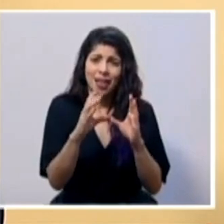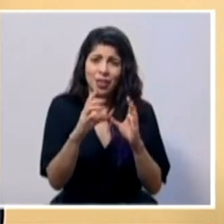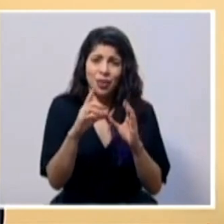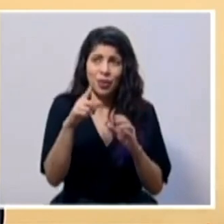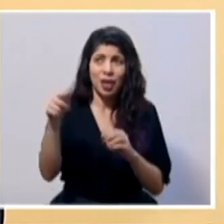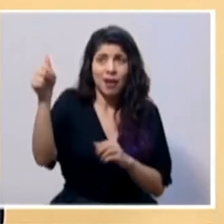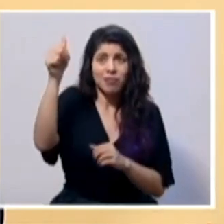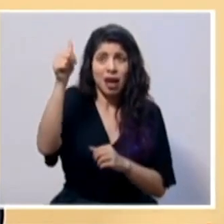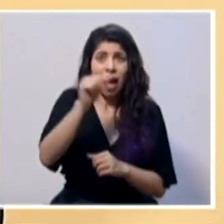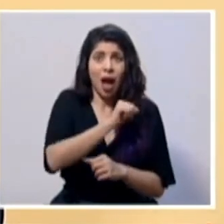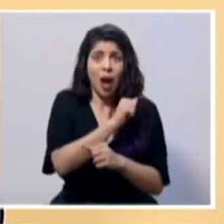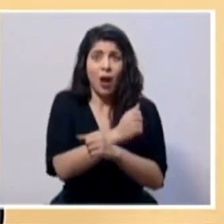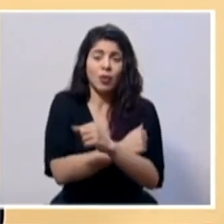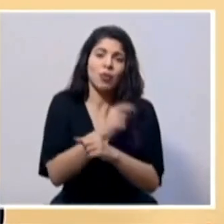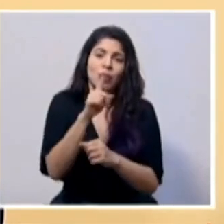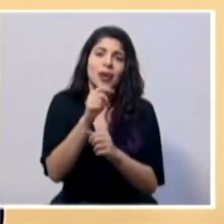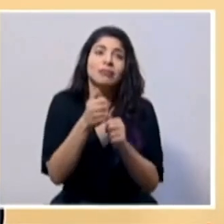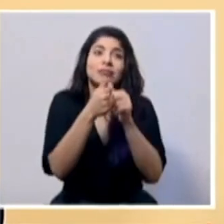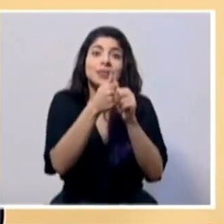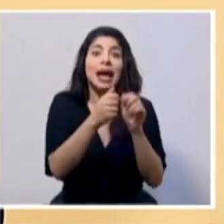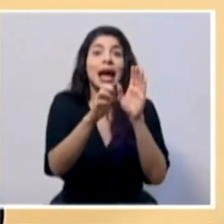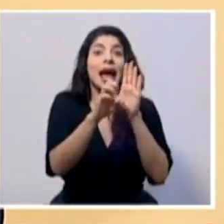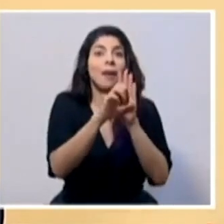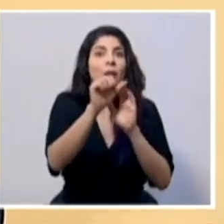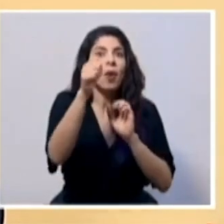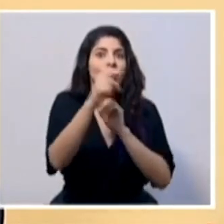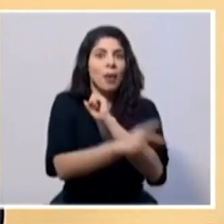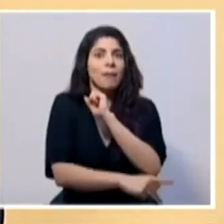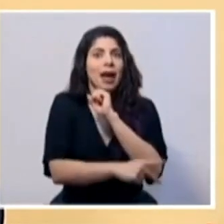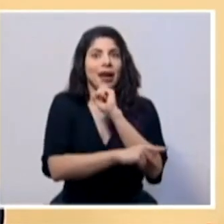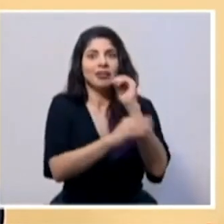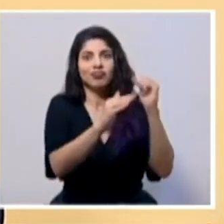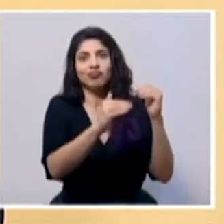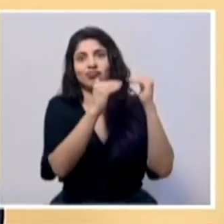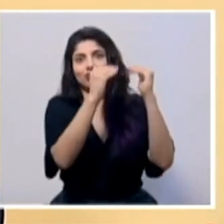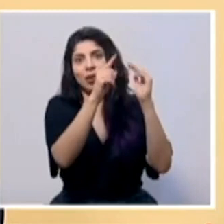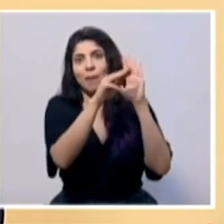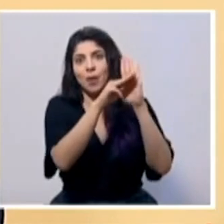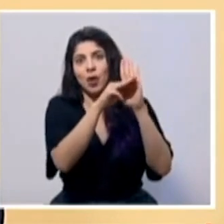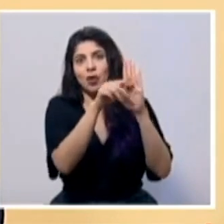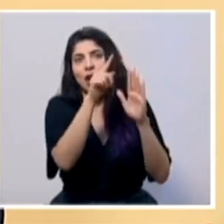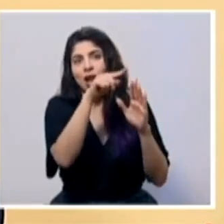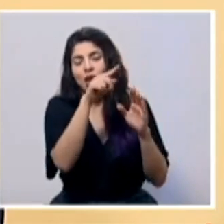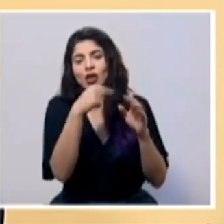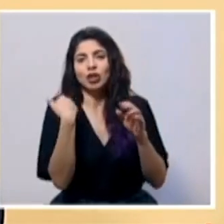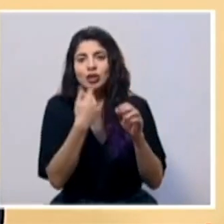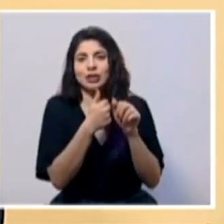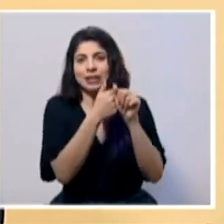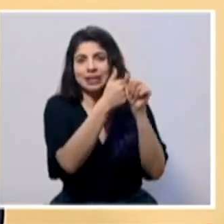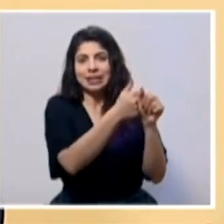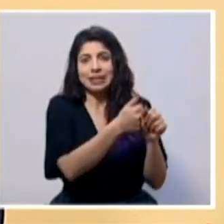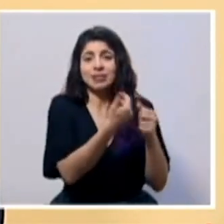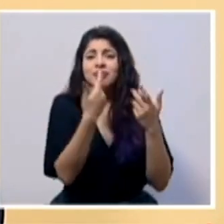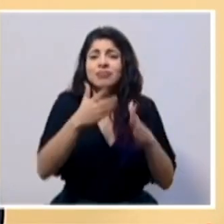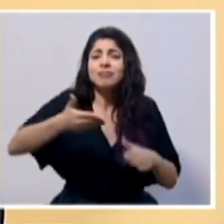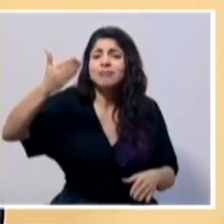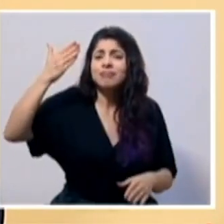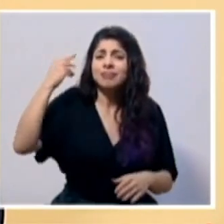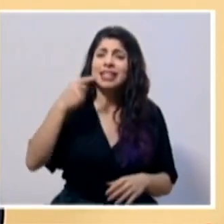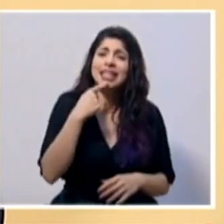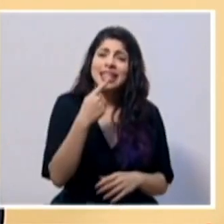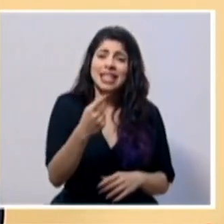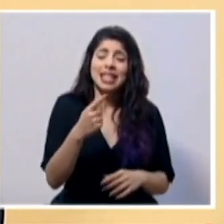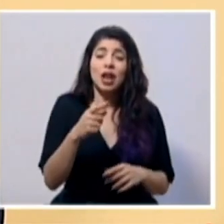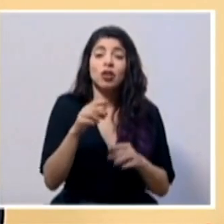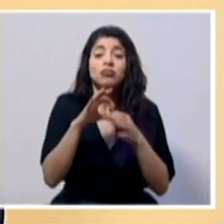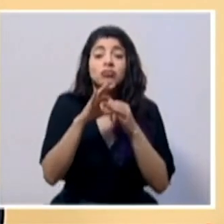autoridad sanitaria, como le digo, siguiendo ejemplos de países que llevan la delantera en cuanto a estos modelos. Nosotros hemos indicado ya varias veces con respecto